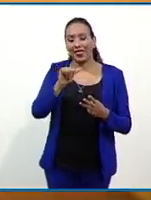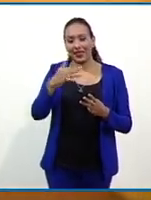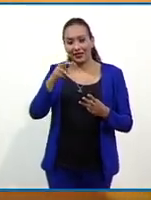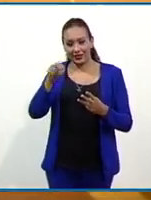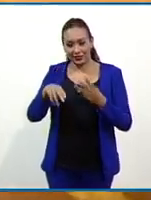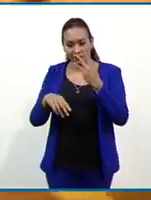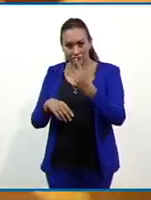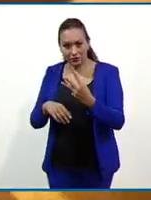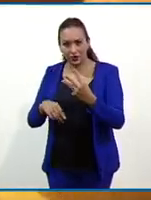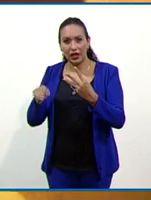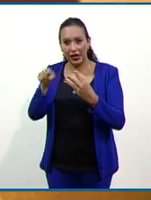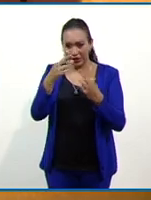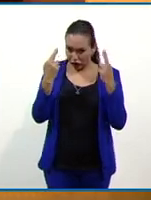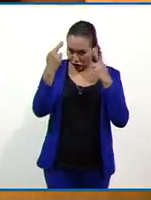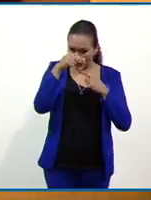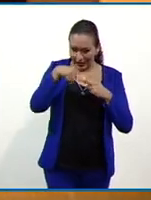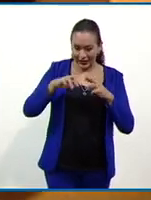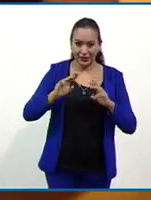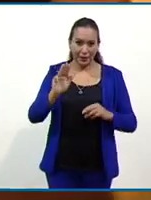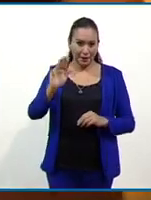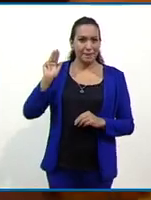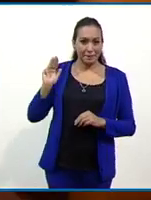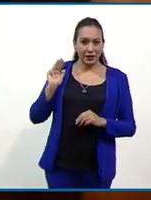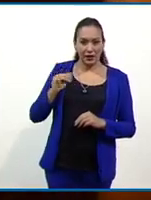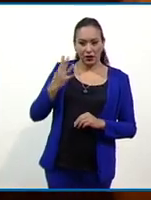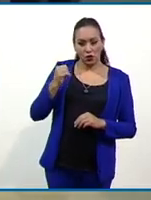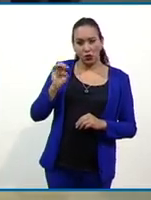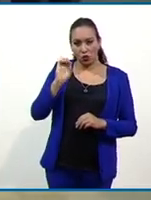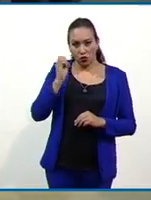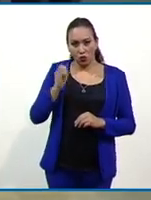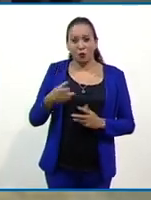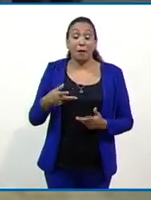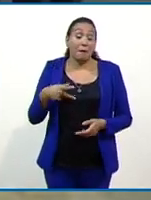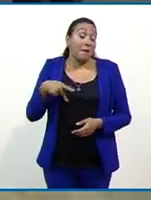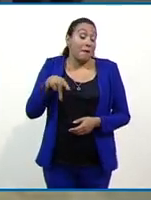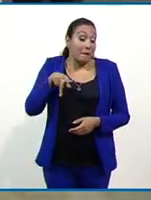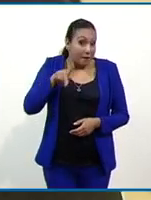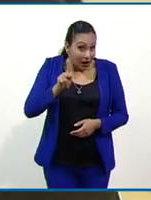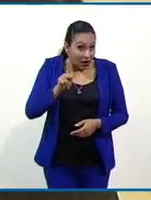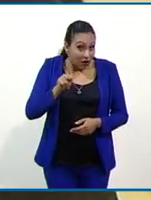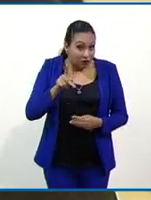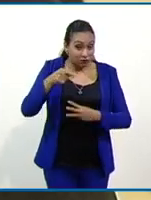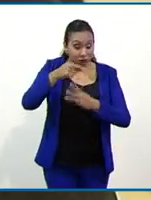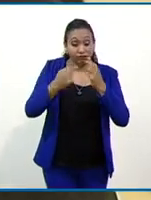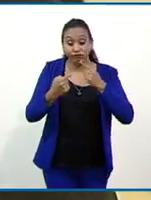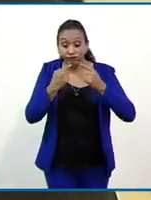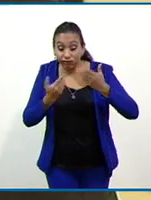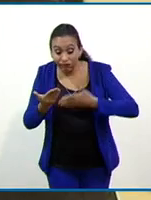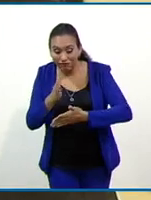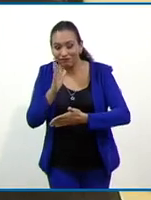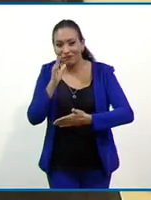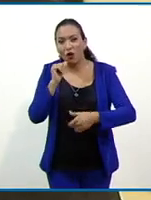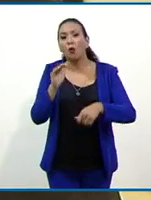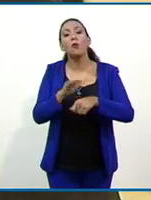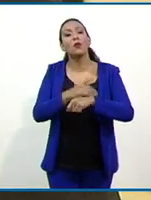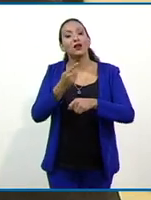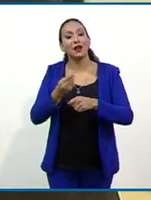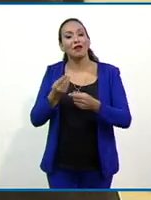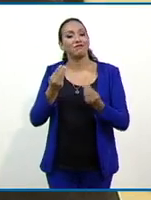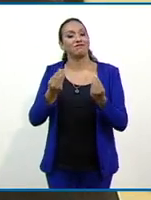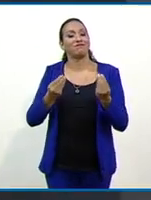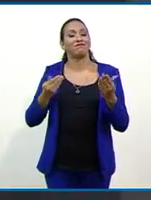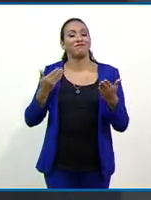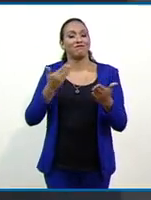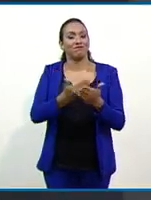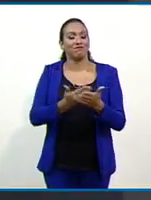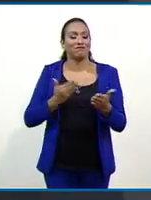para ser resueltos en la sesión de este miércoles 9 de octubre. Pero no fueron discutidos, pues se promovieron diversos impedimentos en